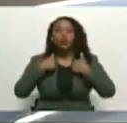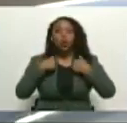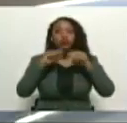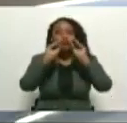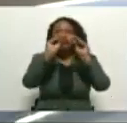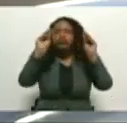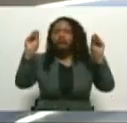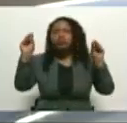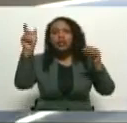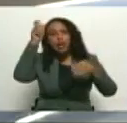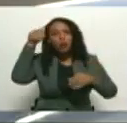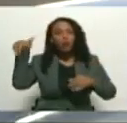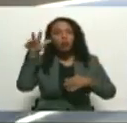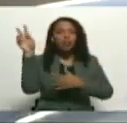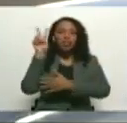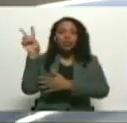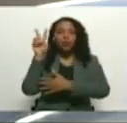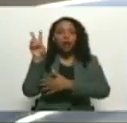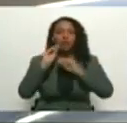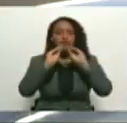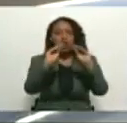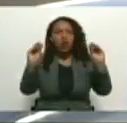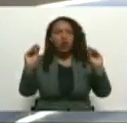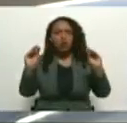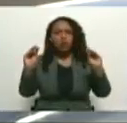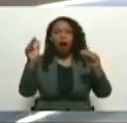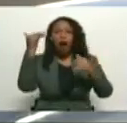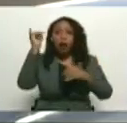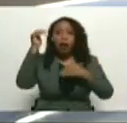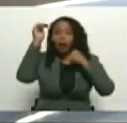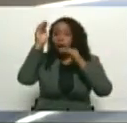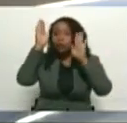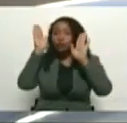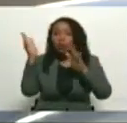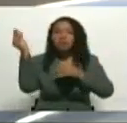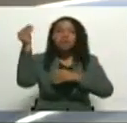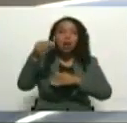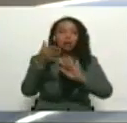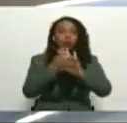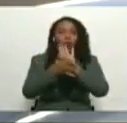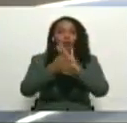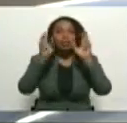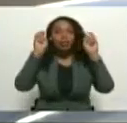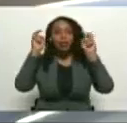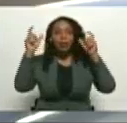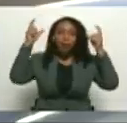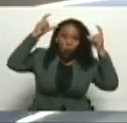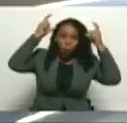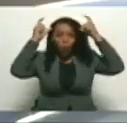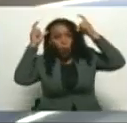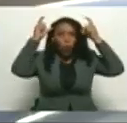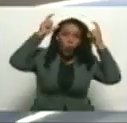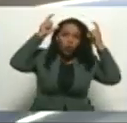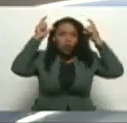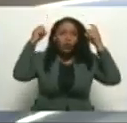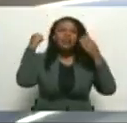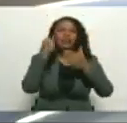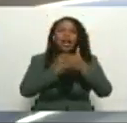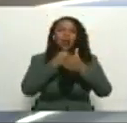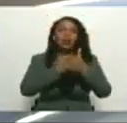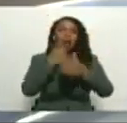y a todo el pueblo, a atender toda esta lucha tan hermosa que